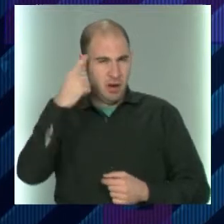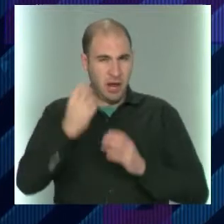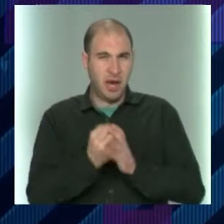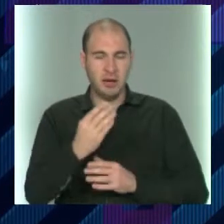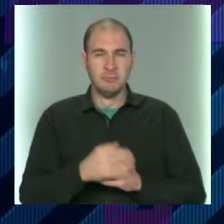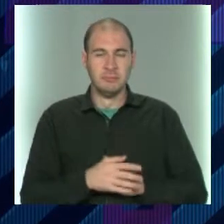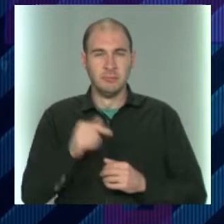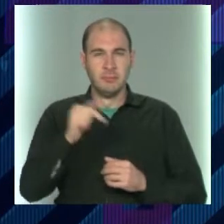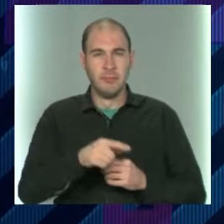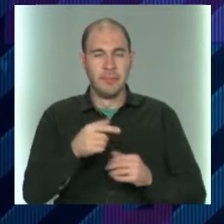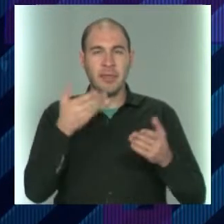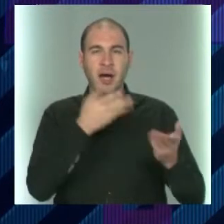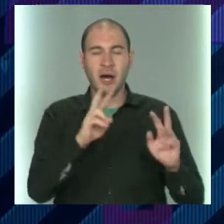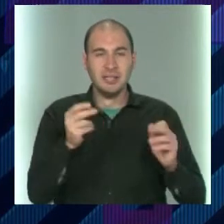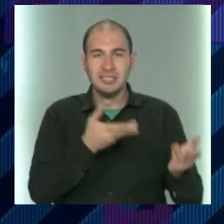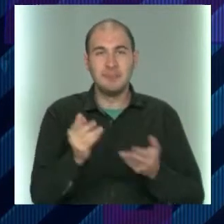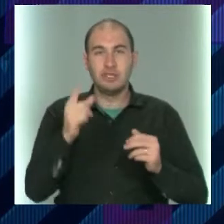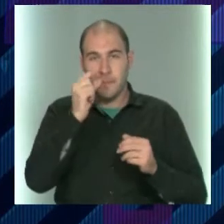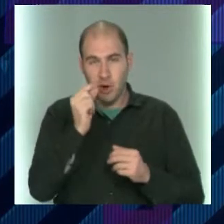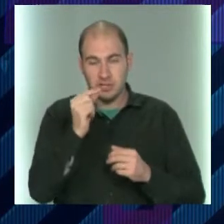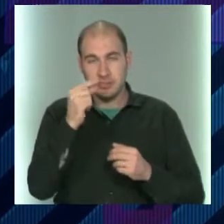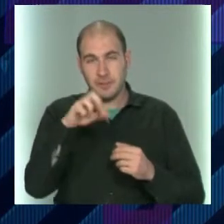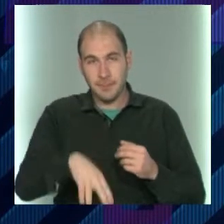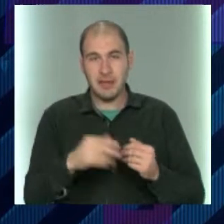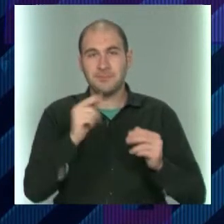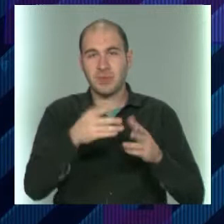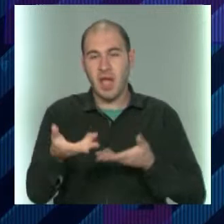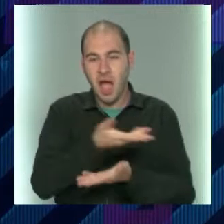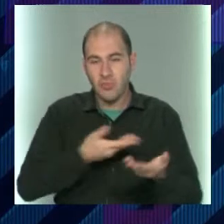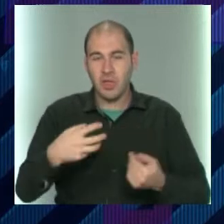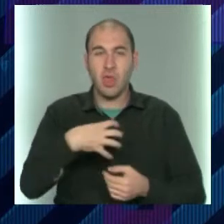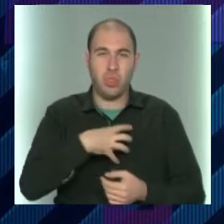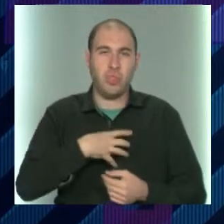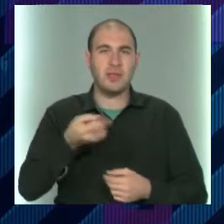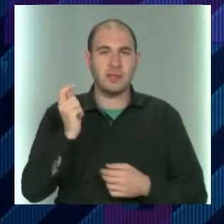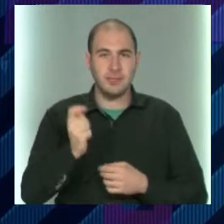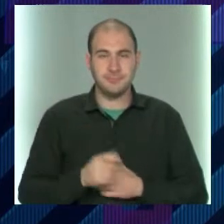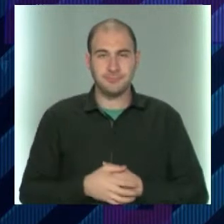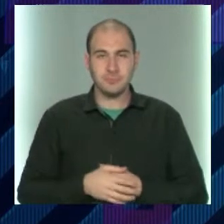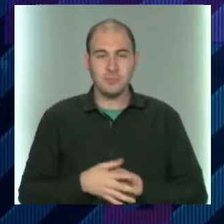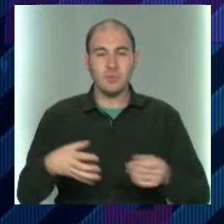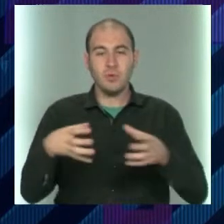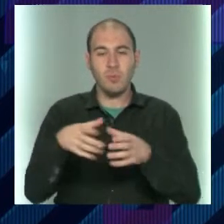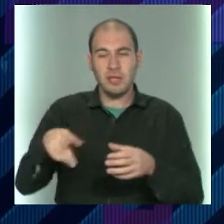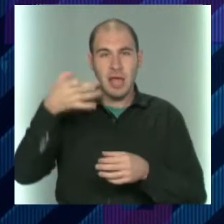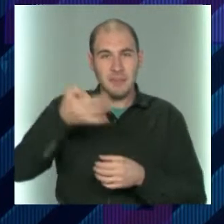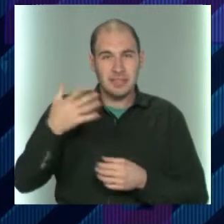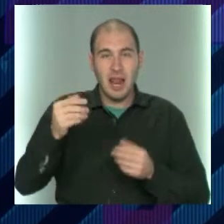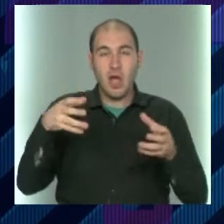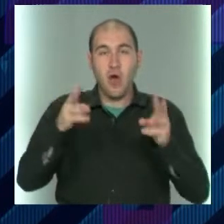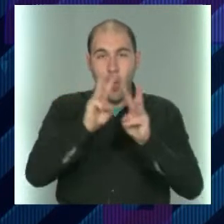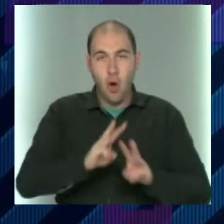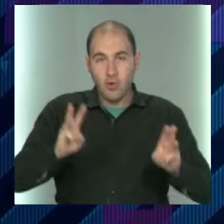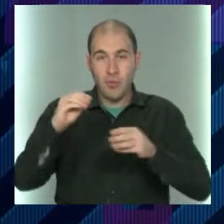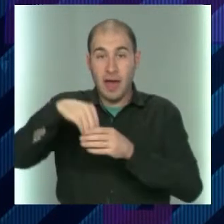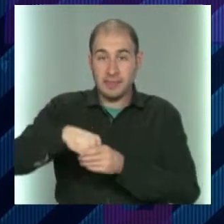en lo que atañe a servicios, políticas, información y cooperación en materia de propiedad intelectual, un organismo especializado de las Naciones Unidas